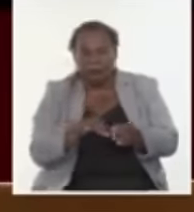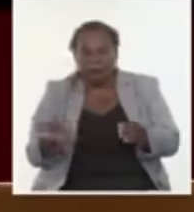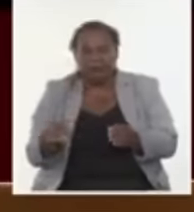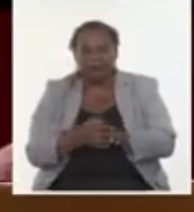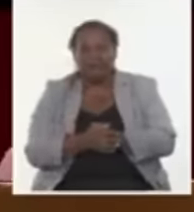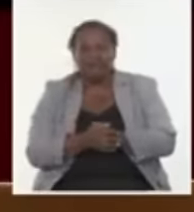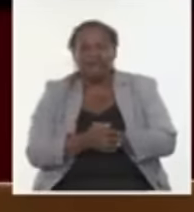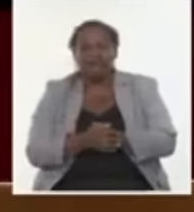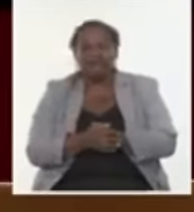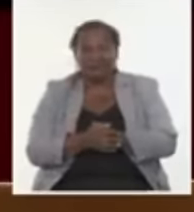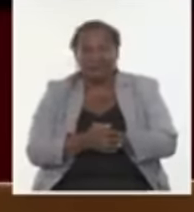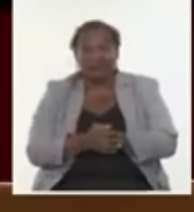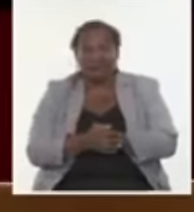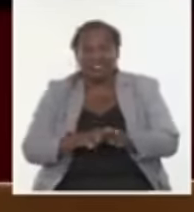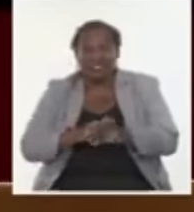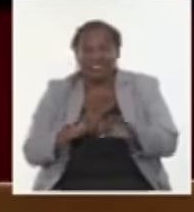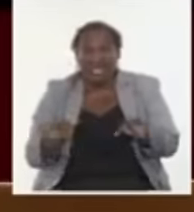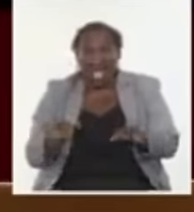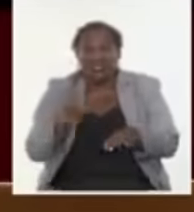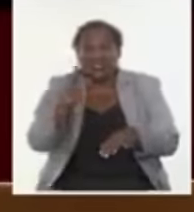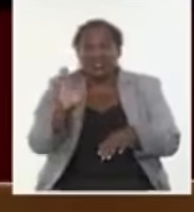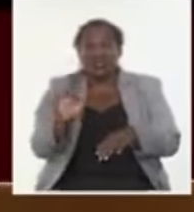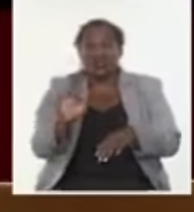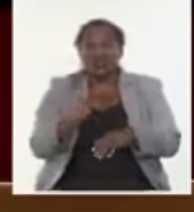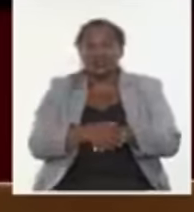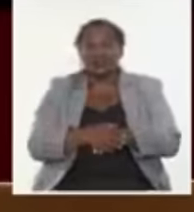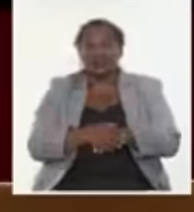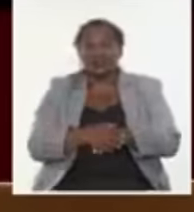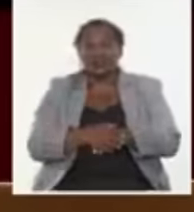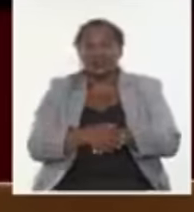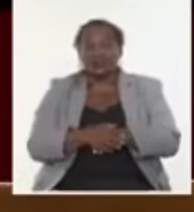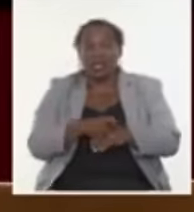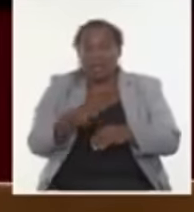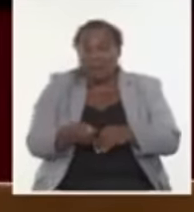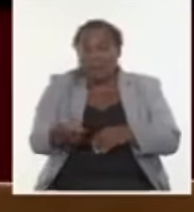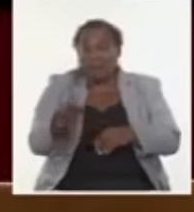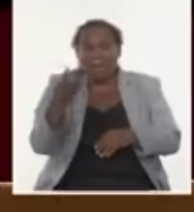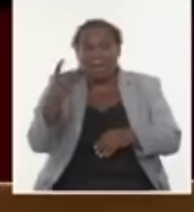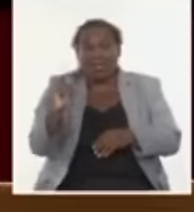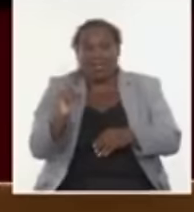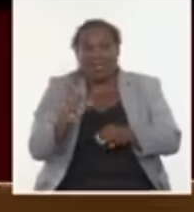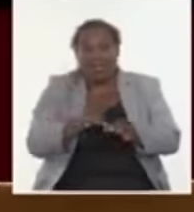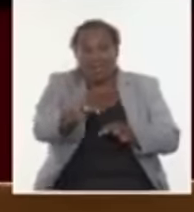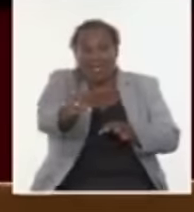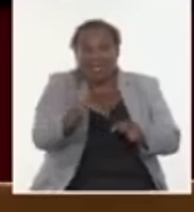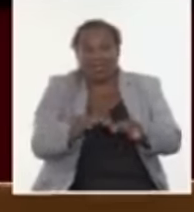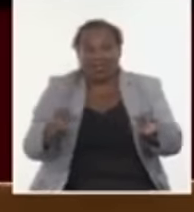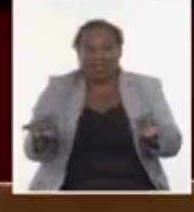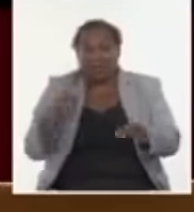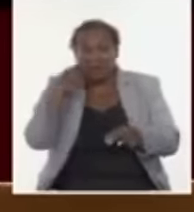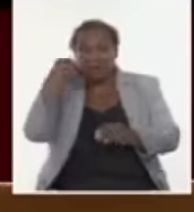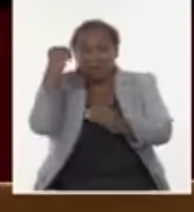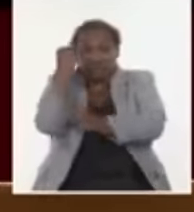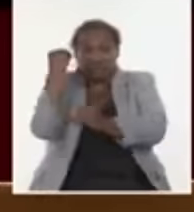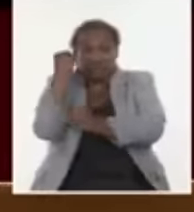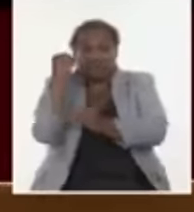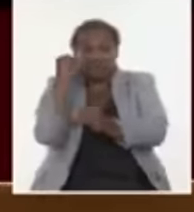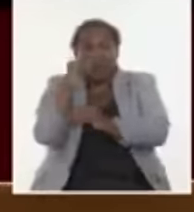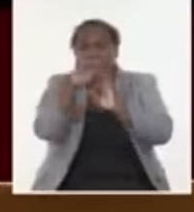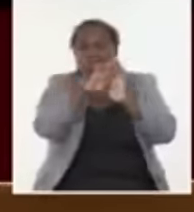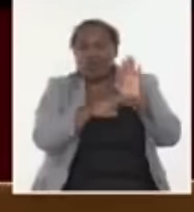día de hoy ya estamos en 18. Vamos a llegar a los 20 metros cuadrados. Fíjense la potencialidad que hay en este